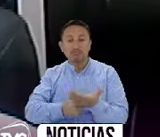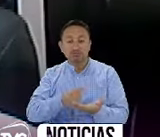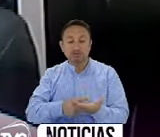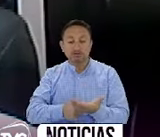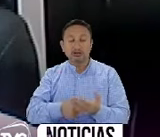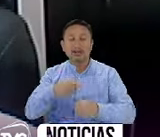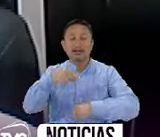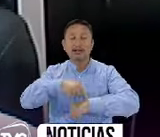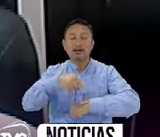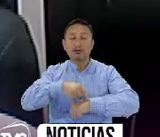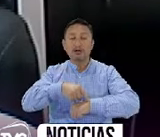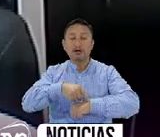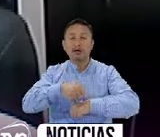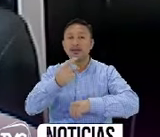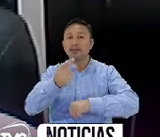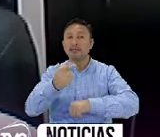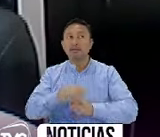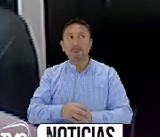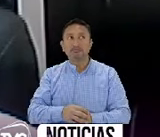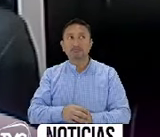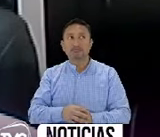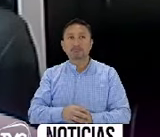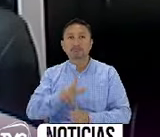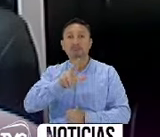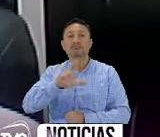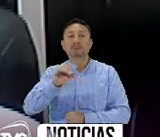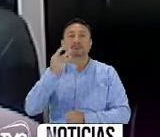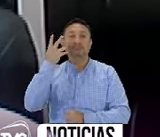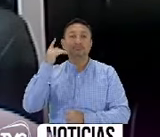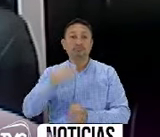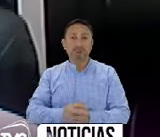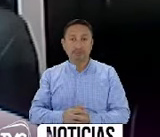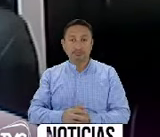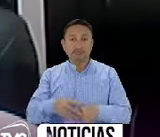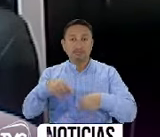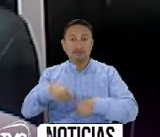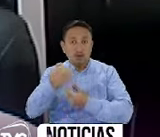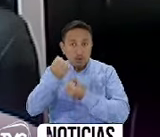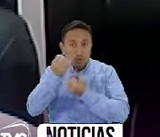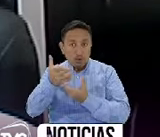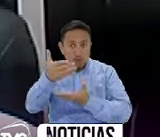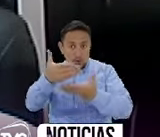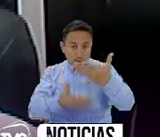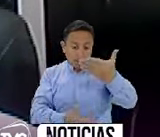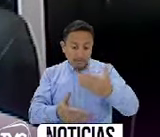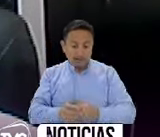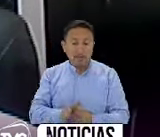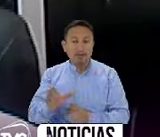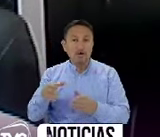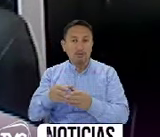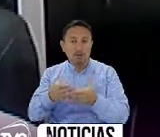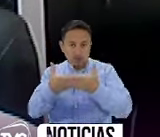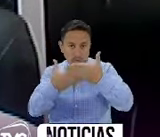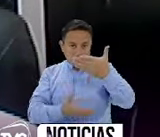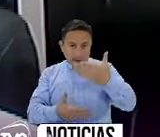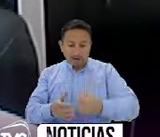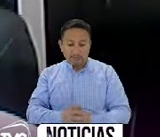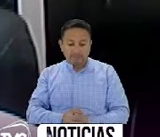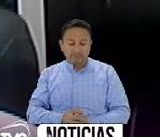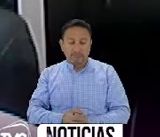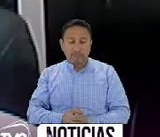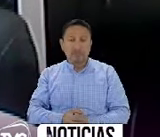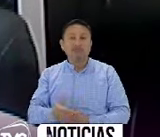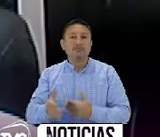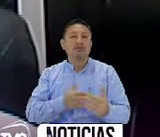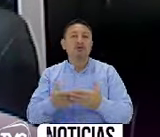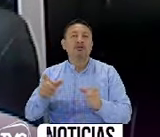corto posible, que significa dentro de los 30 días, emitir el informe que debe salir de la comisión. Indistintamente de los integrantes,